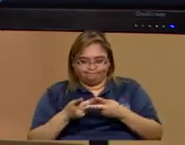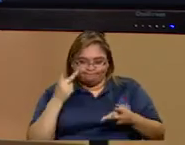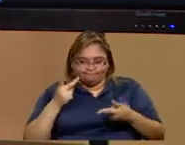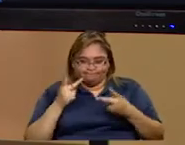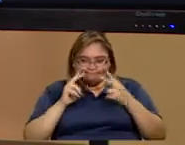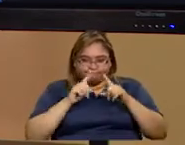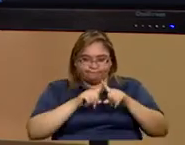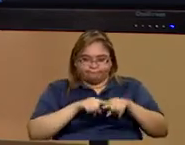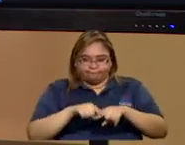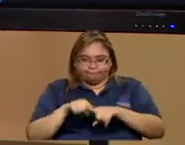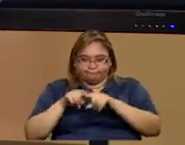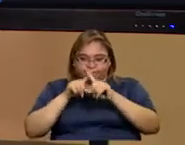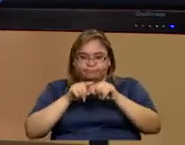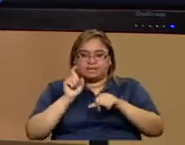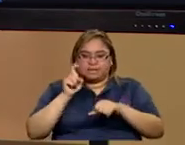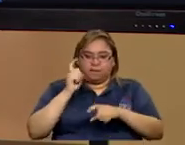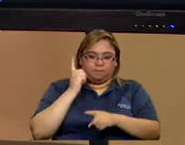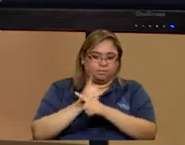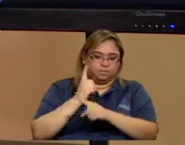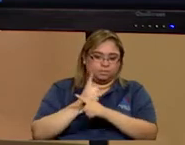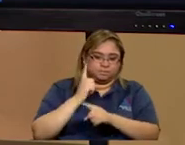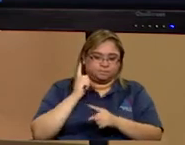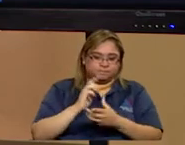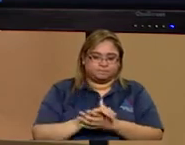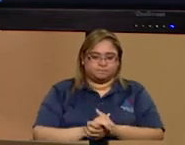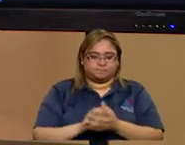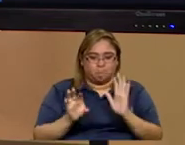dar exacto. Bien, aquí tenemos un modelo.